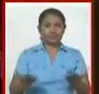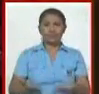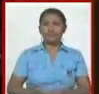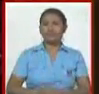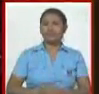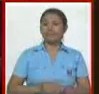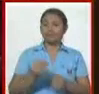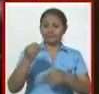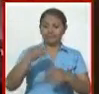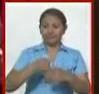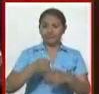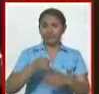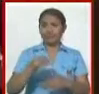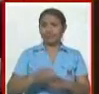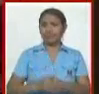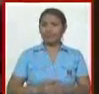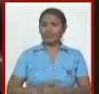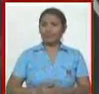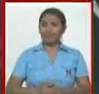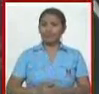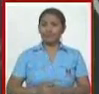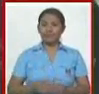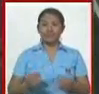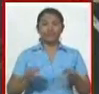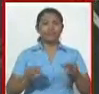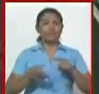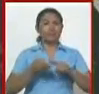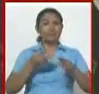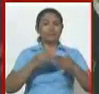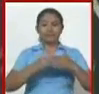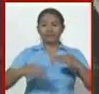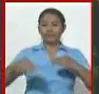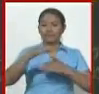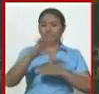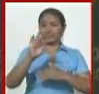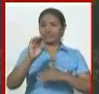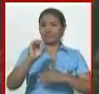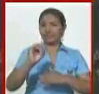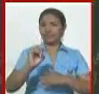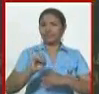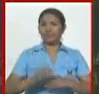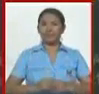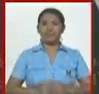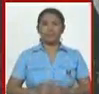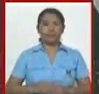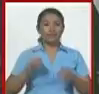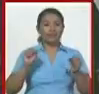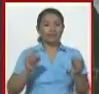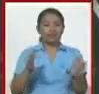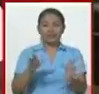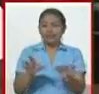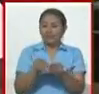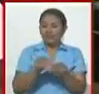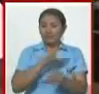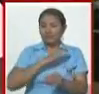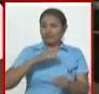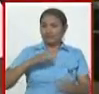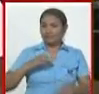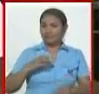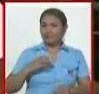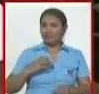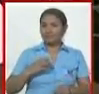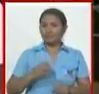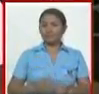una sobre inscripción un número por encima de 90 será una comisión